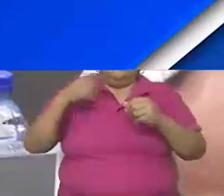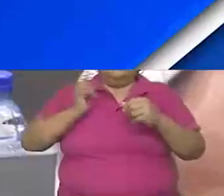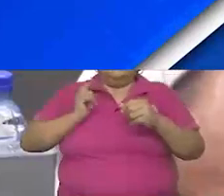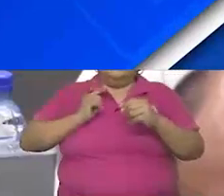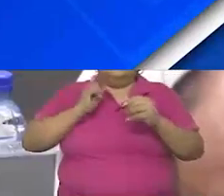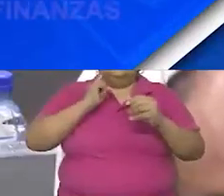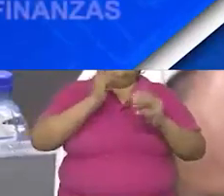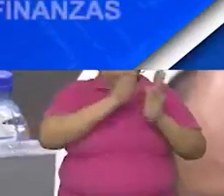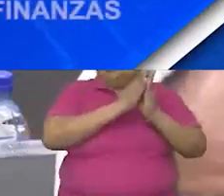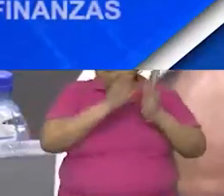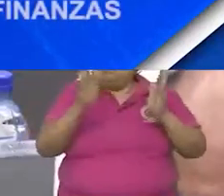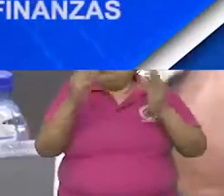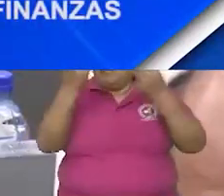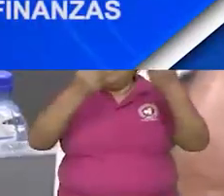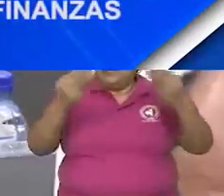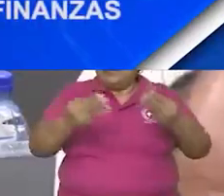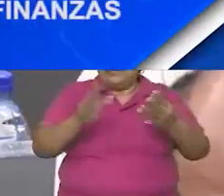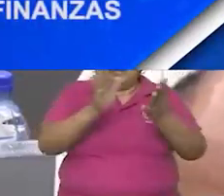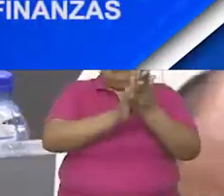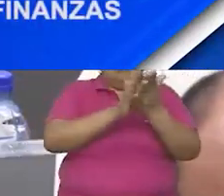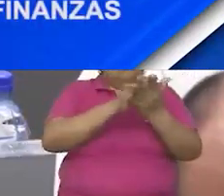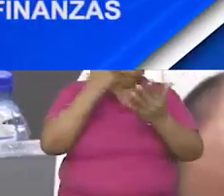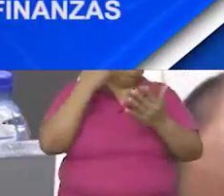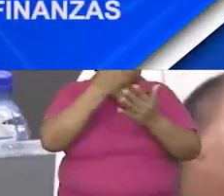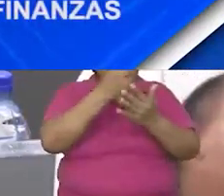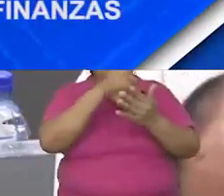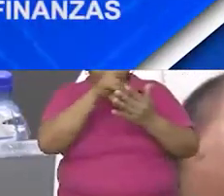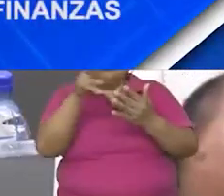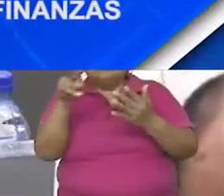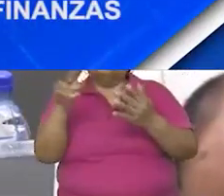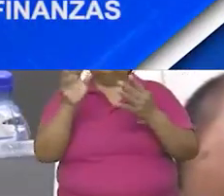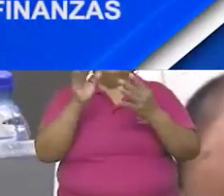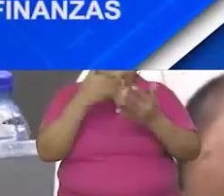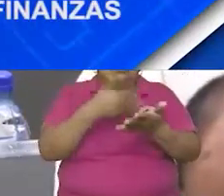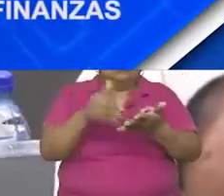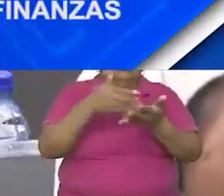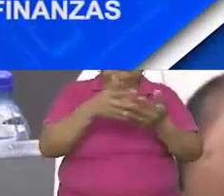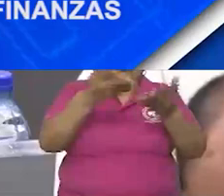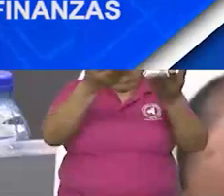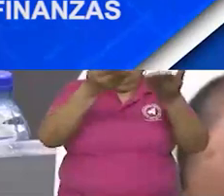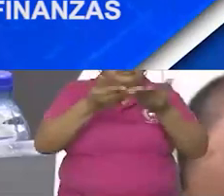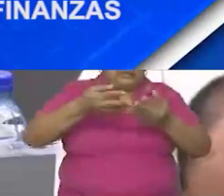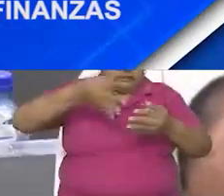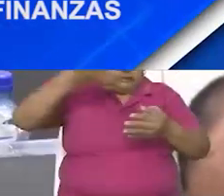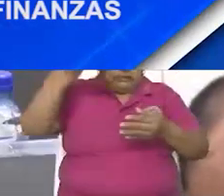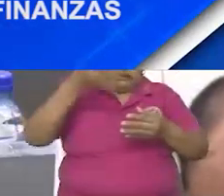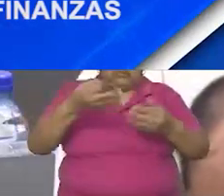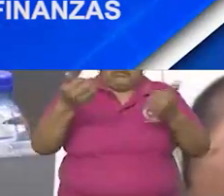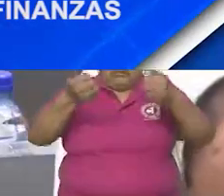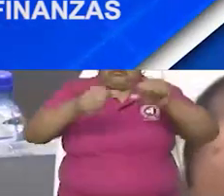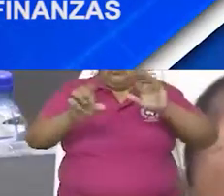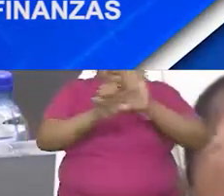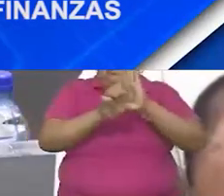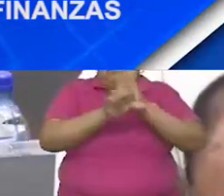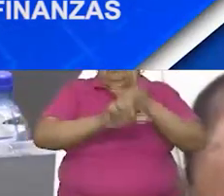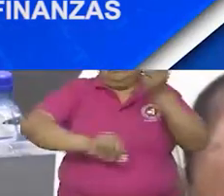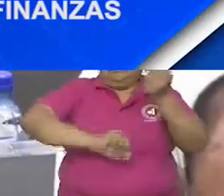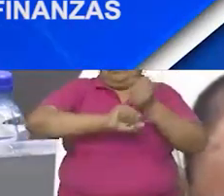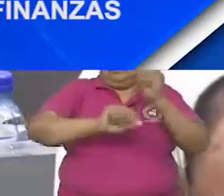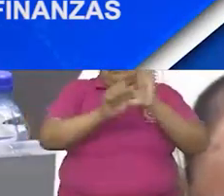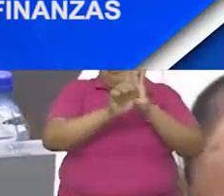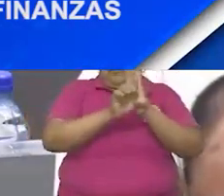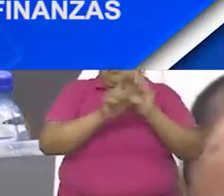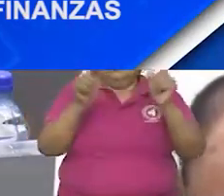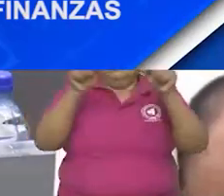una herramienta en la mano que le da total seguridad jurídica